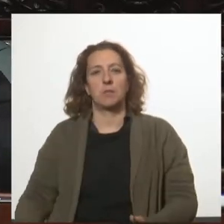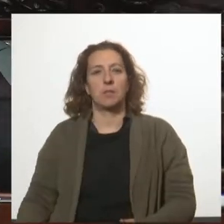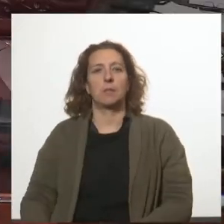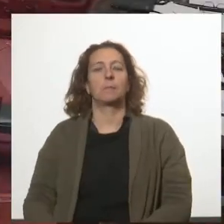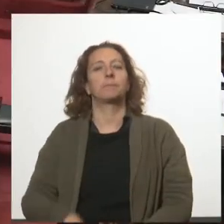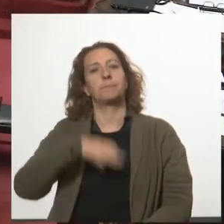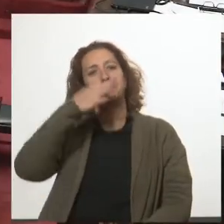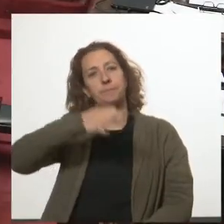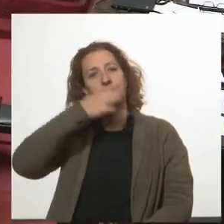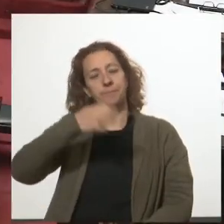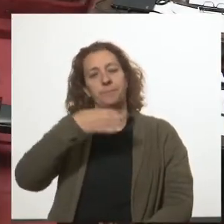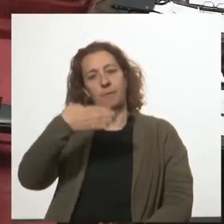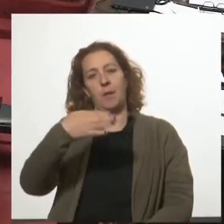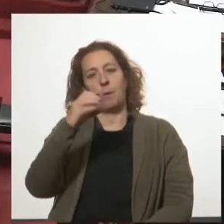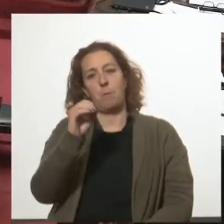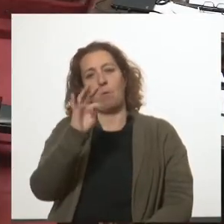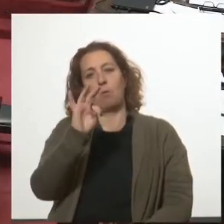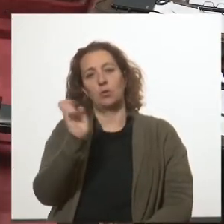el senador botana